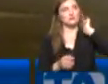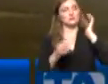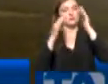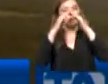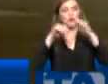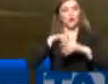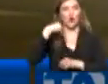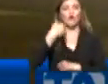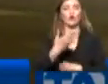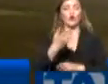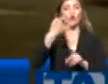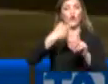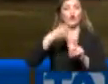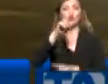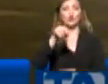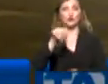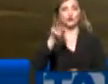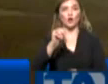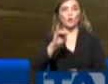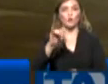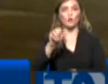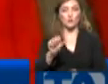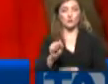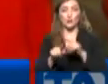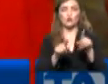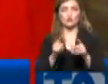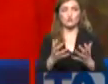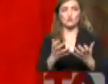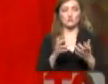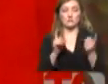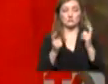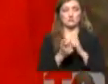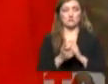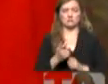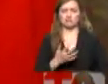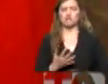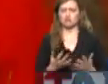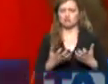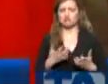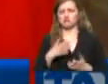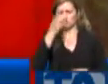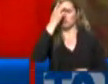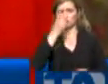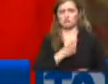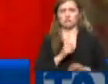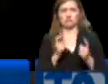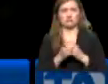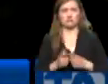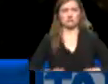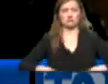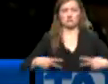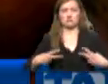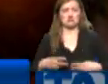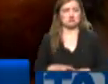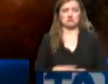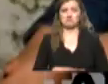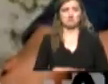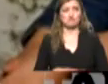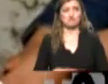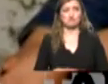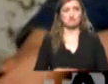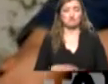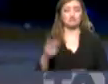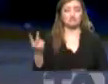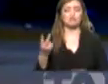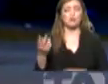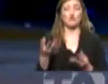Les dicen los zombies y algunos de ellos quieren cambiar. Deseo salir de esto, digo la verdad, porque no es vida realmente esto aquí. Sobre cuántos como Miguel y